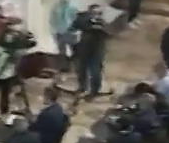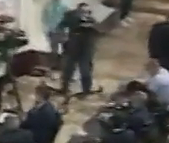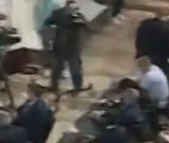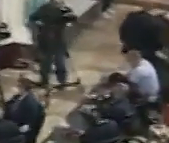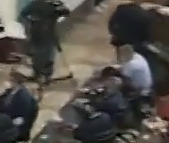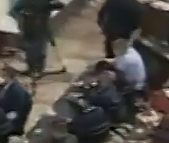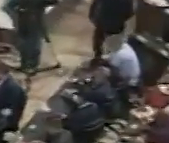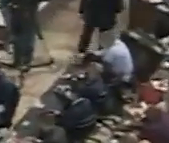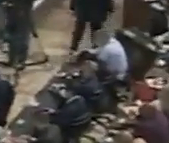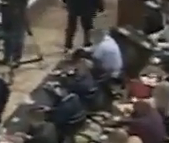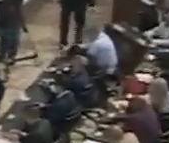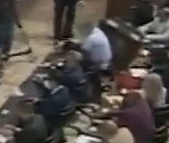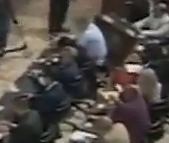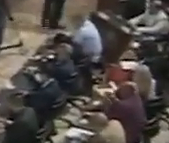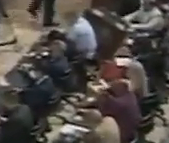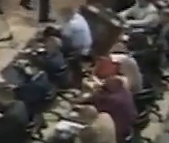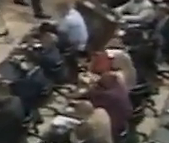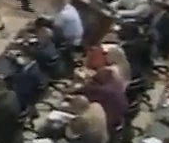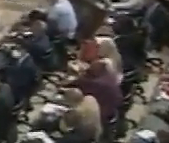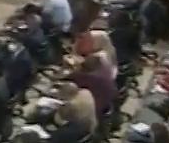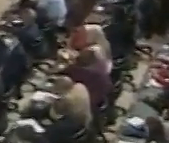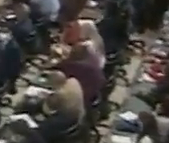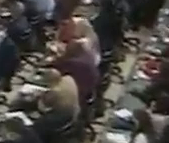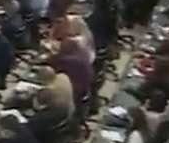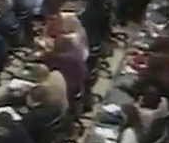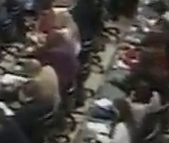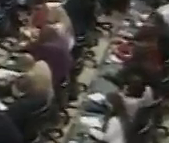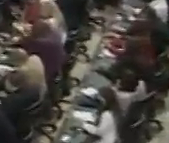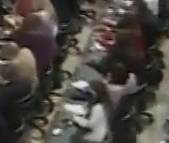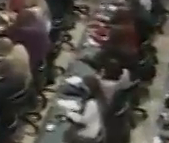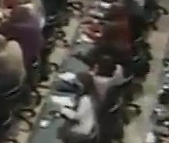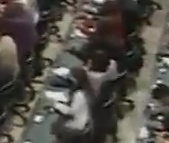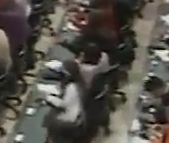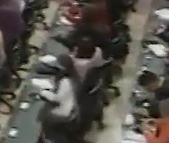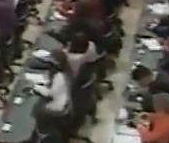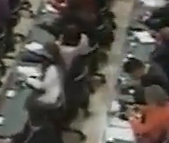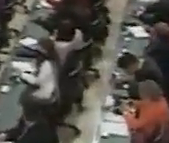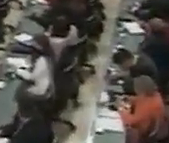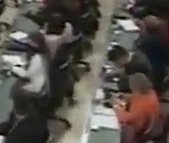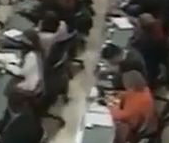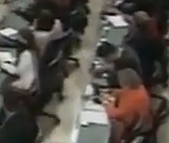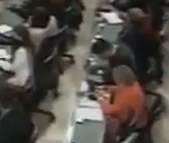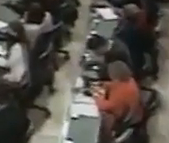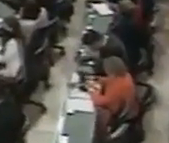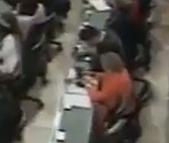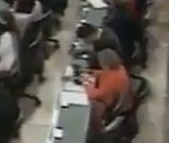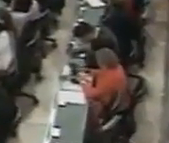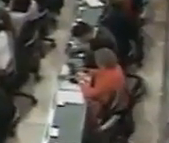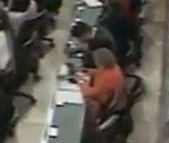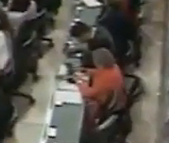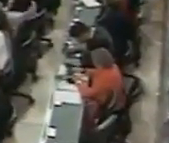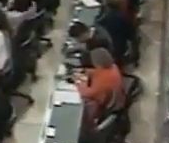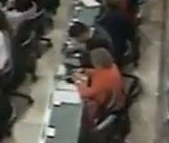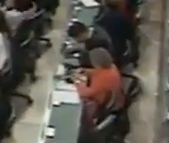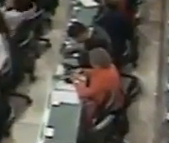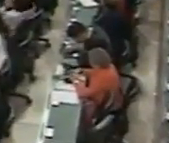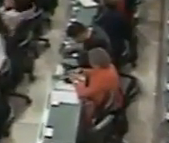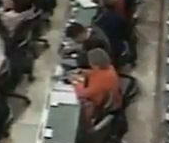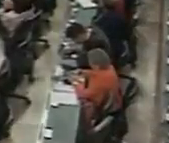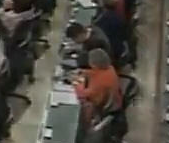Micrófono para el diputado, por favor. Bien, buenas tardes, presidente. Saludo a nuestros camaradas y diputados en general de